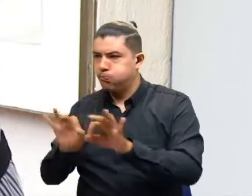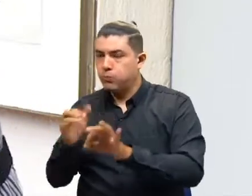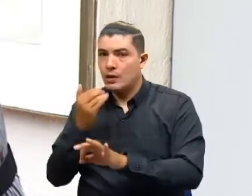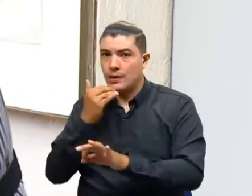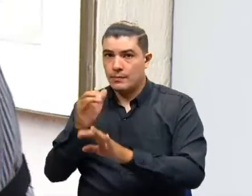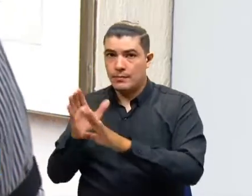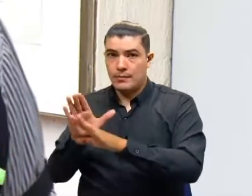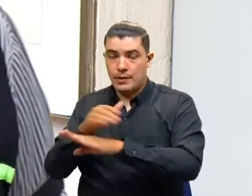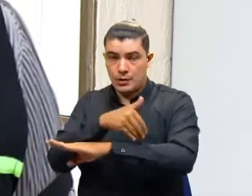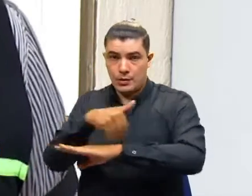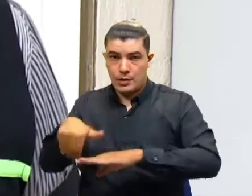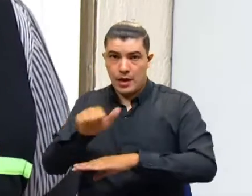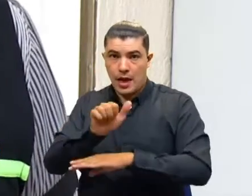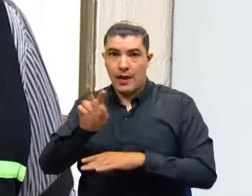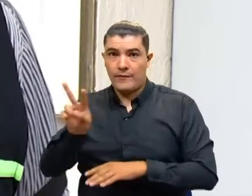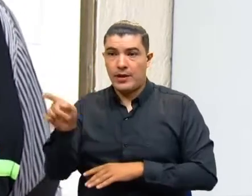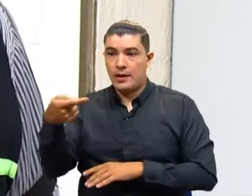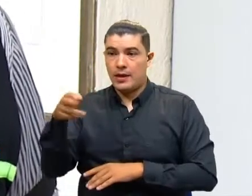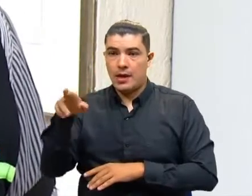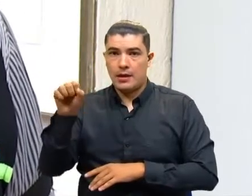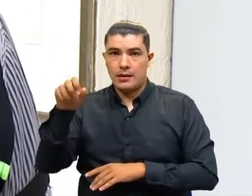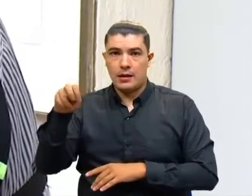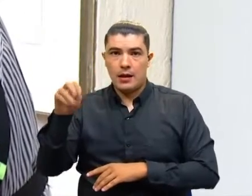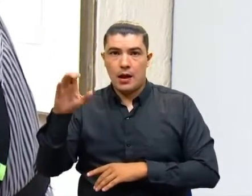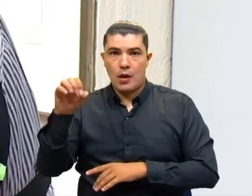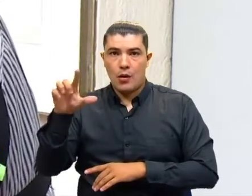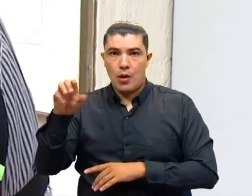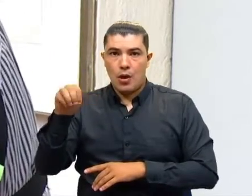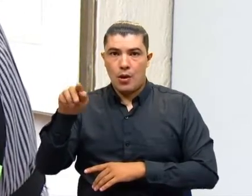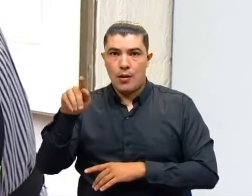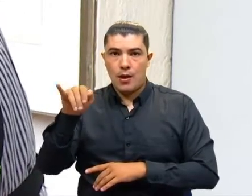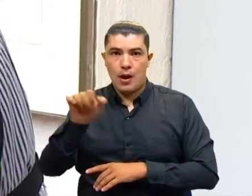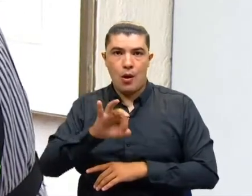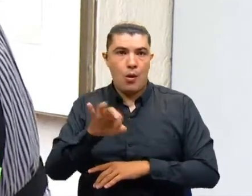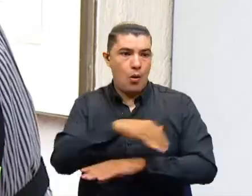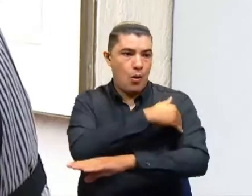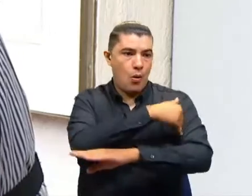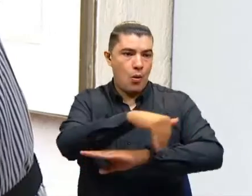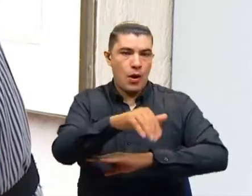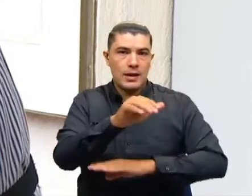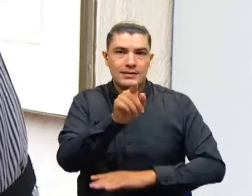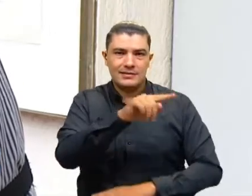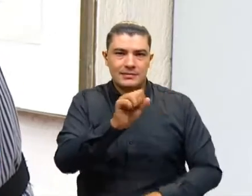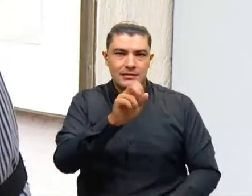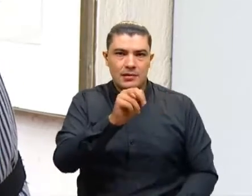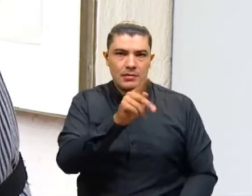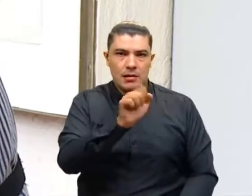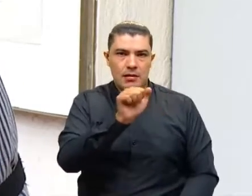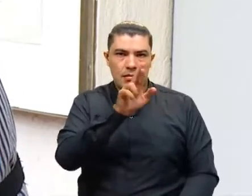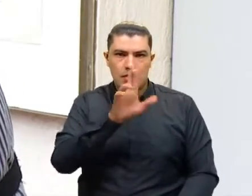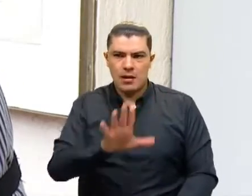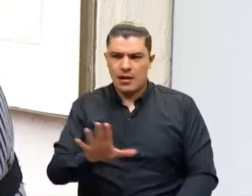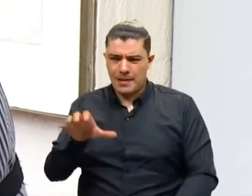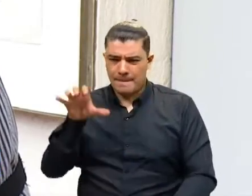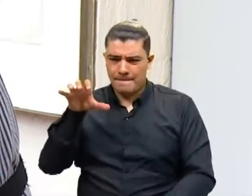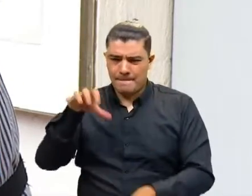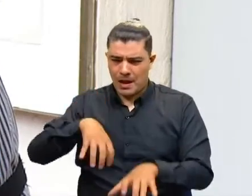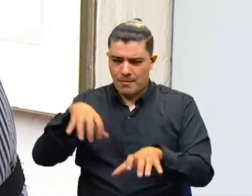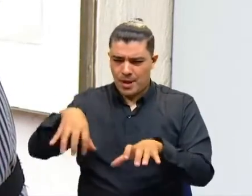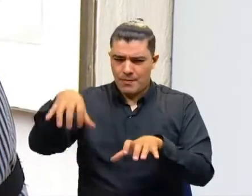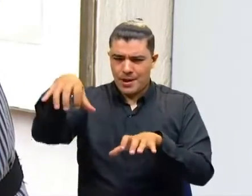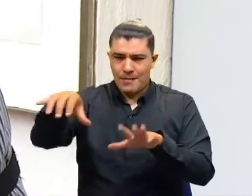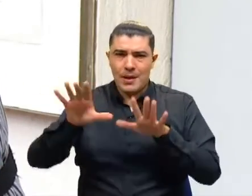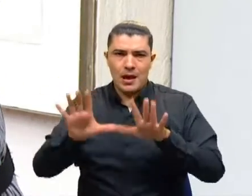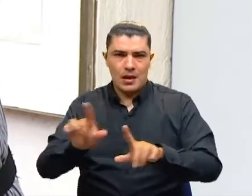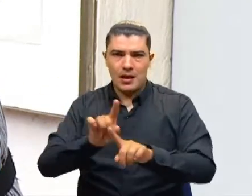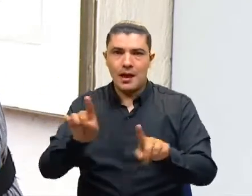ejemplo la Avenida Gran Colombia y otros puntos como la Diagonal Santander, donde mayormente, si bien no hay un paradero puntual como el de la Gran Colombia, hay algo